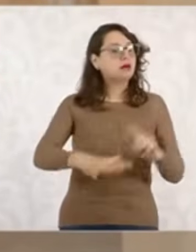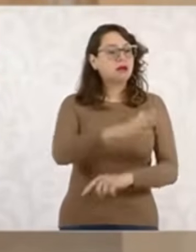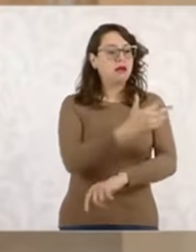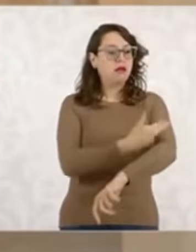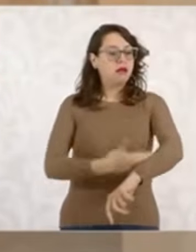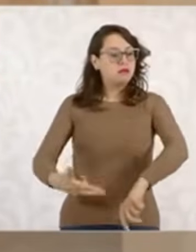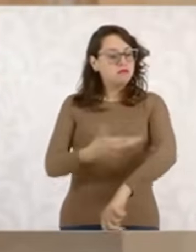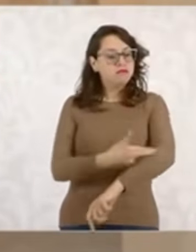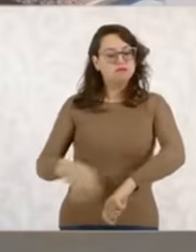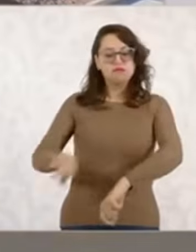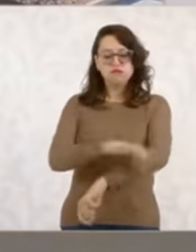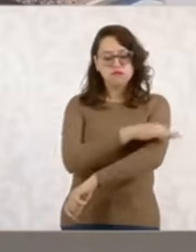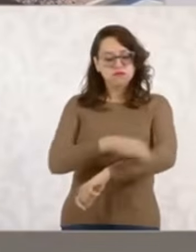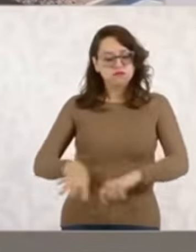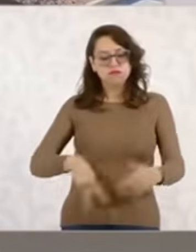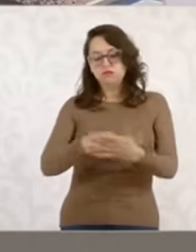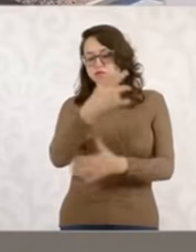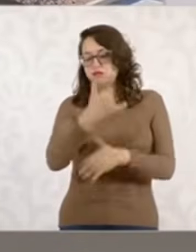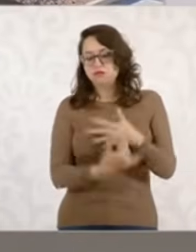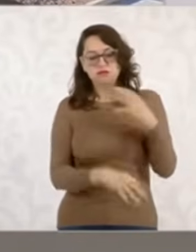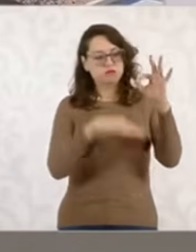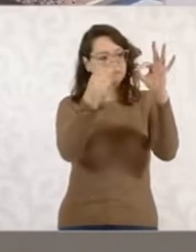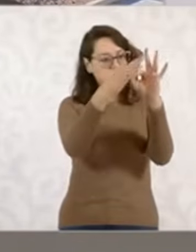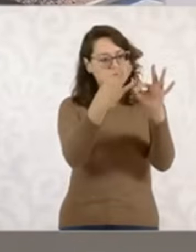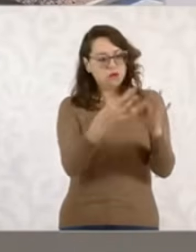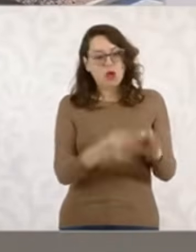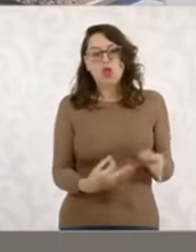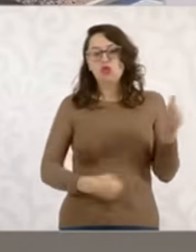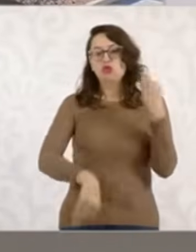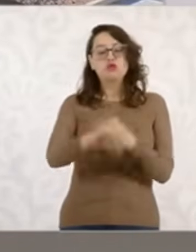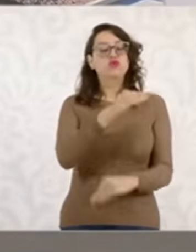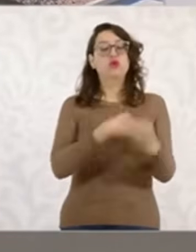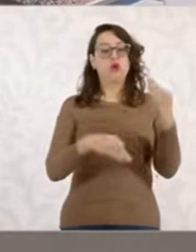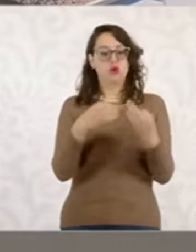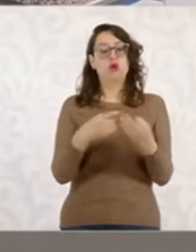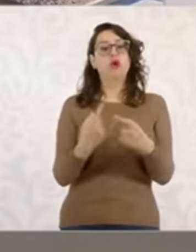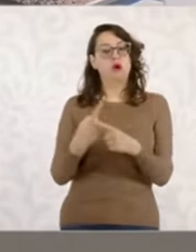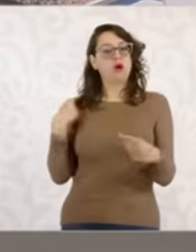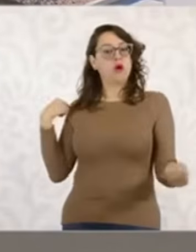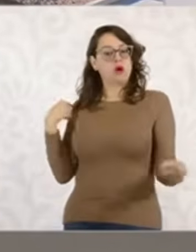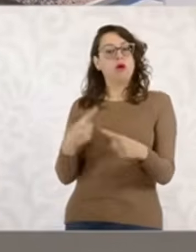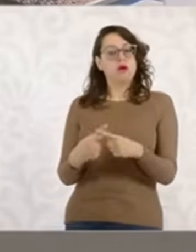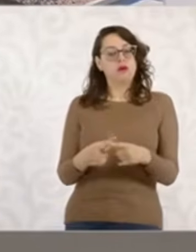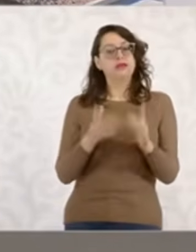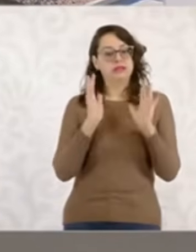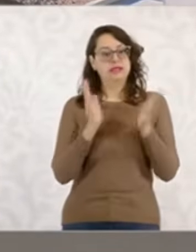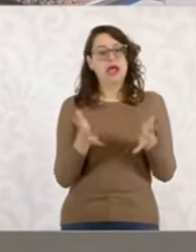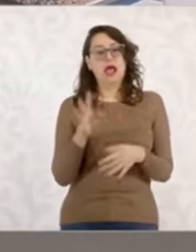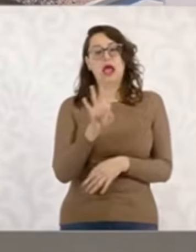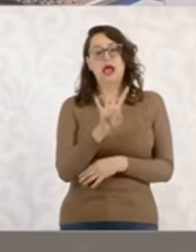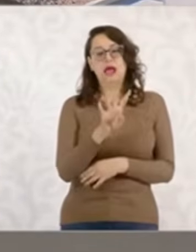de proyectos. Entonces, todos estos contratos se lograron en estos más de